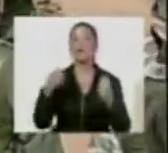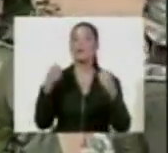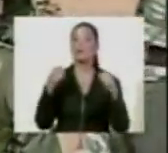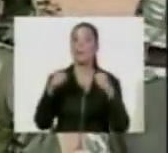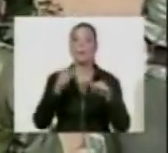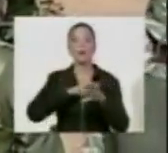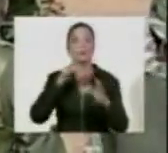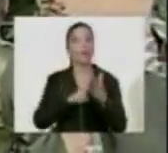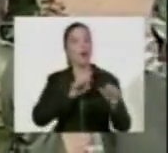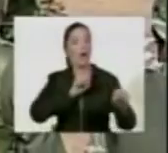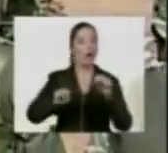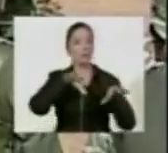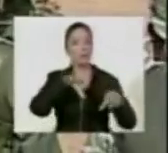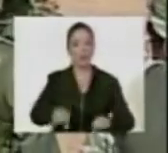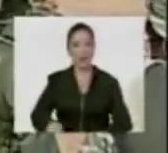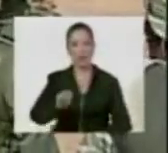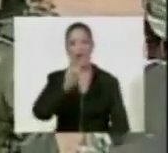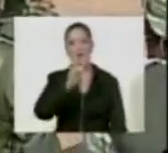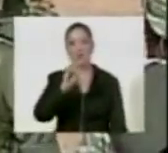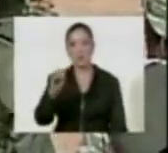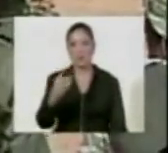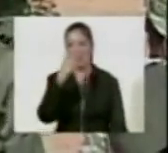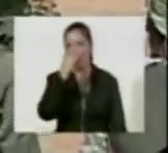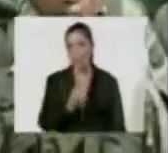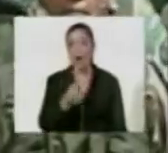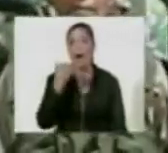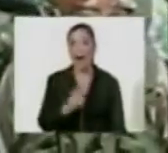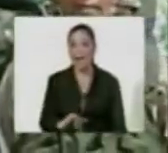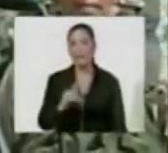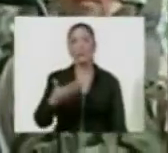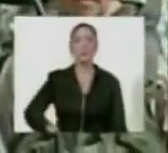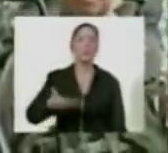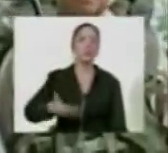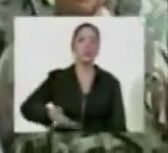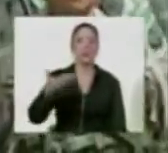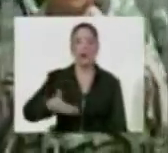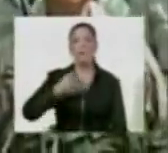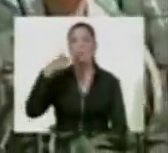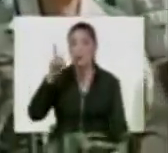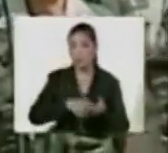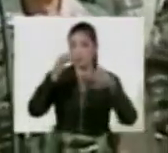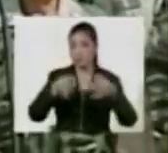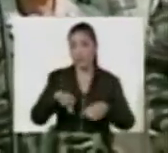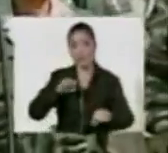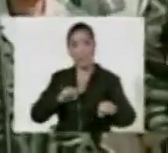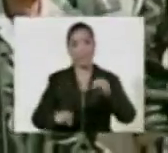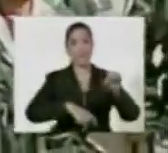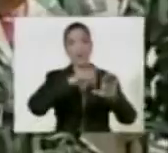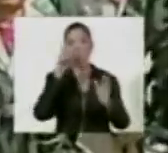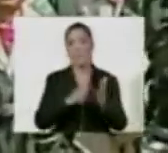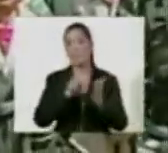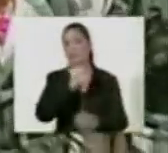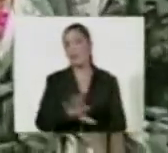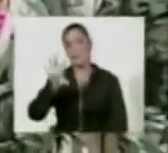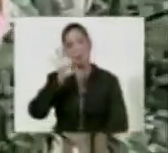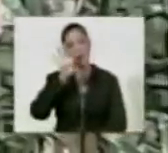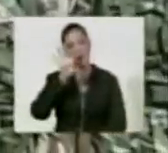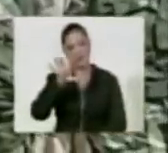integral antiimperialista Zamora 200 tiene una vital importancia para garantizar la defensa integral de la nación